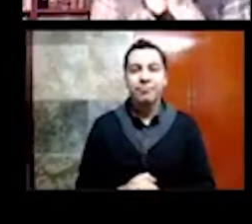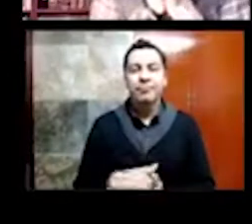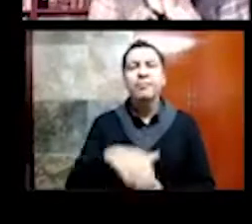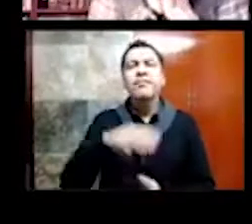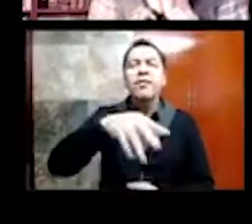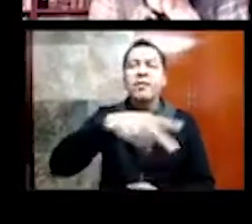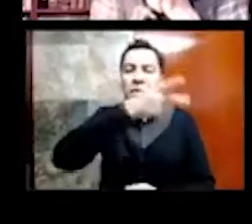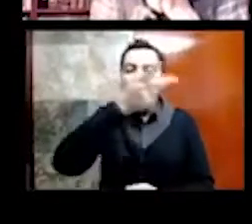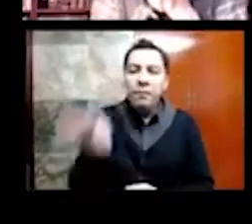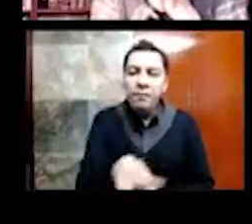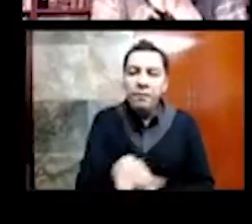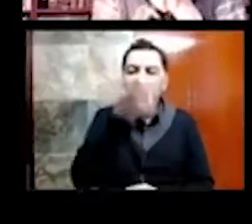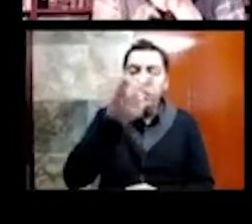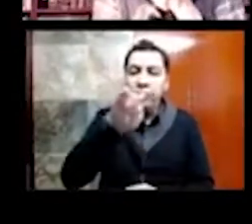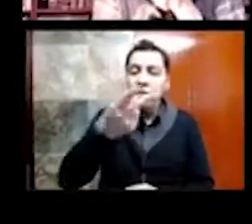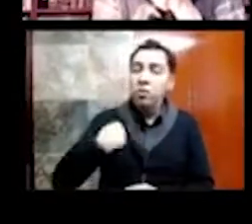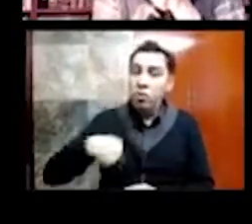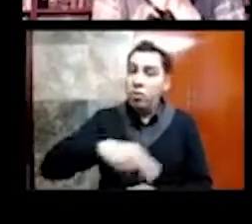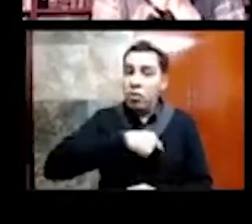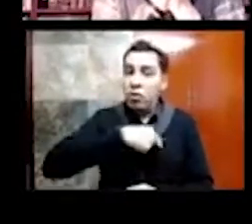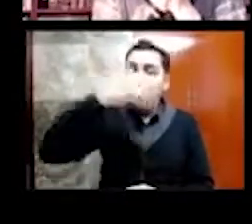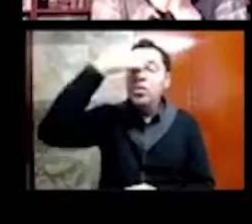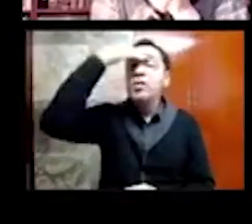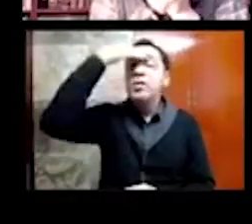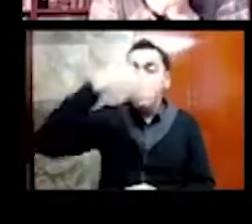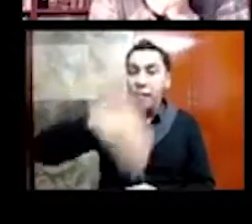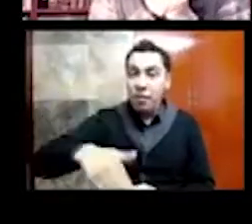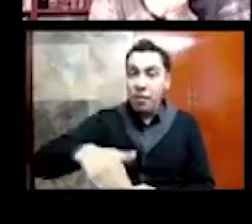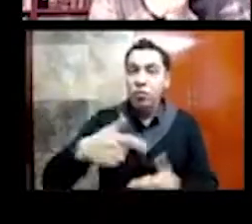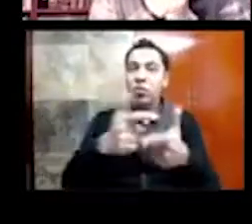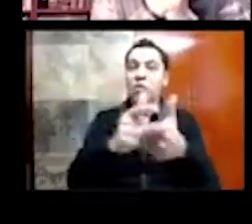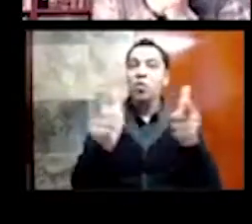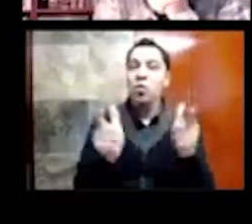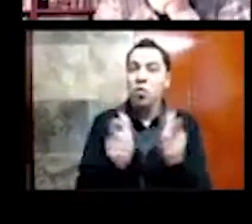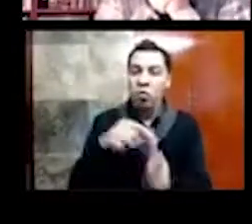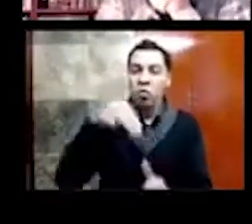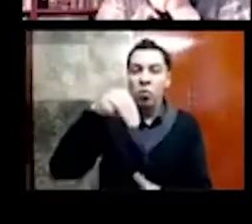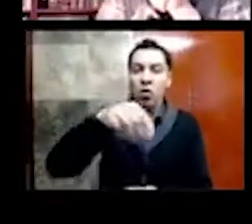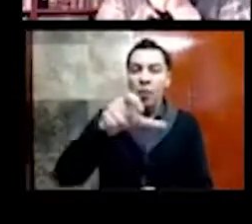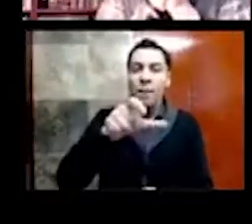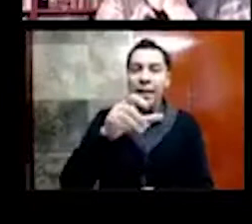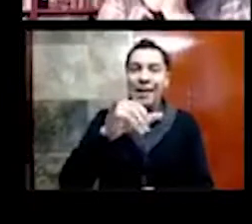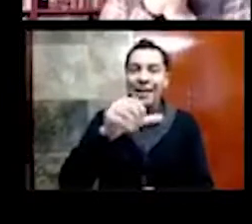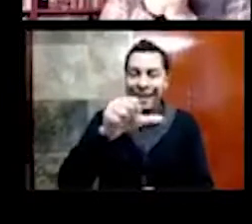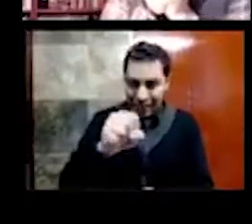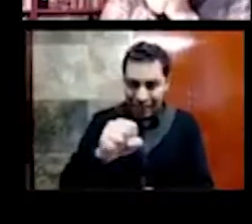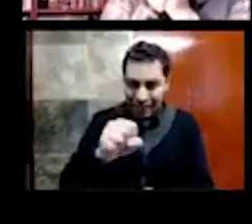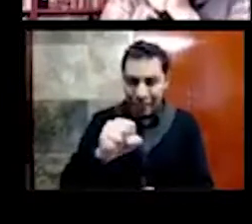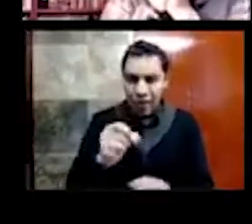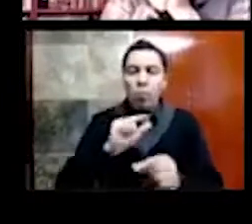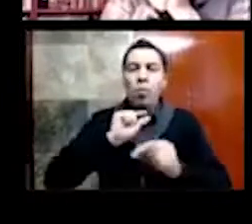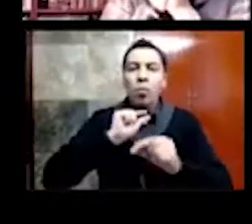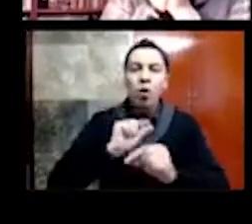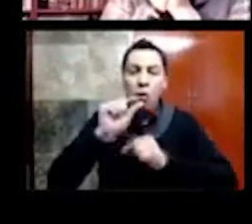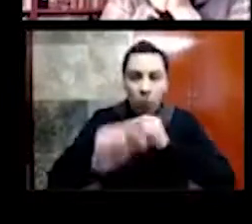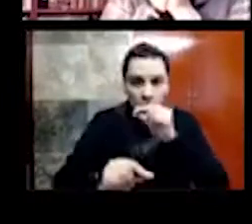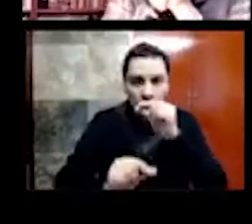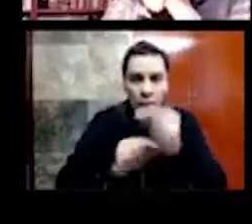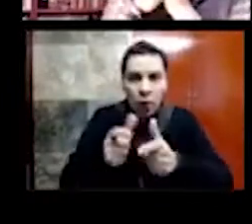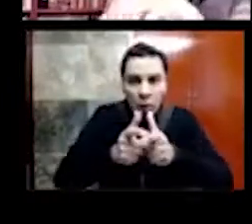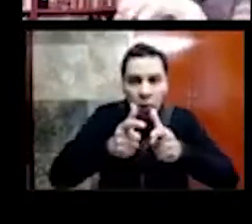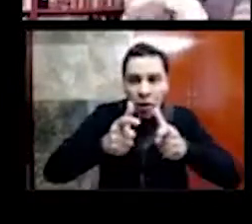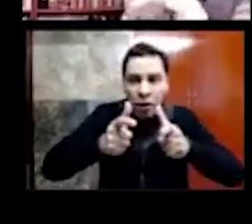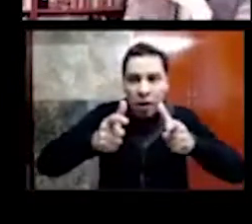entonces sabemos pues que la hegemonía mexica tenochca fue incorporándose progresivamente a los pueblos